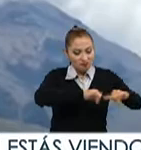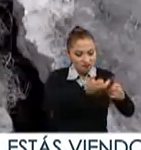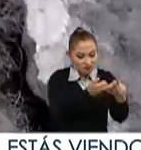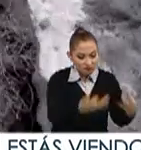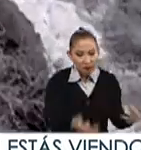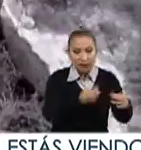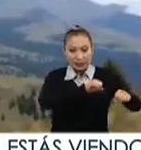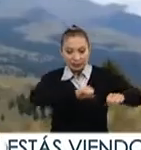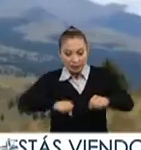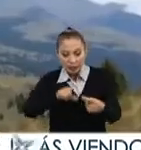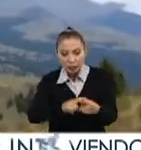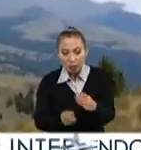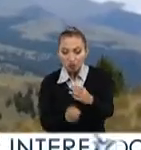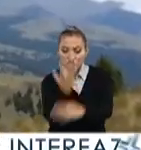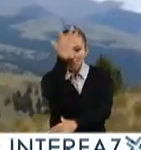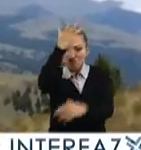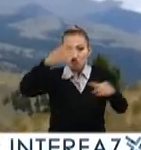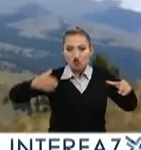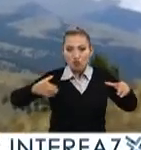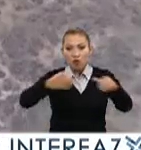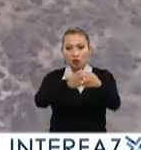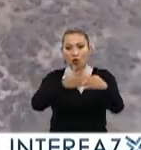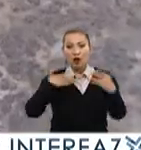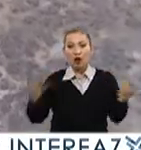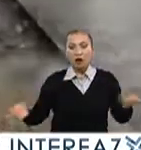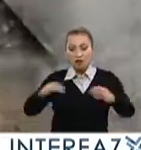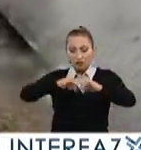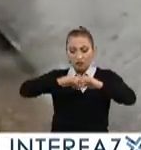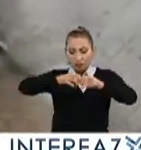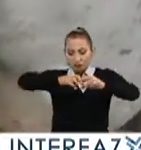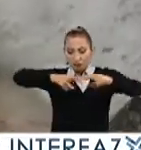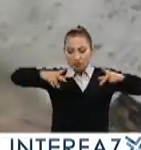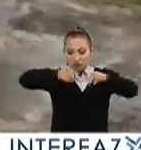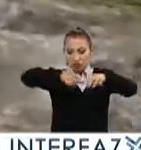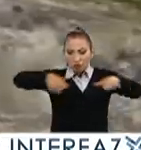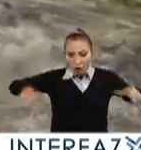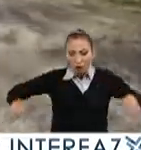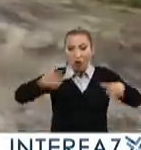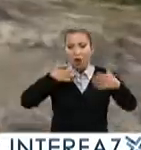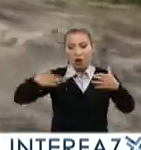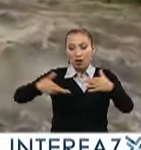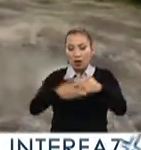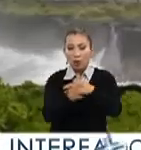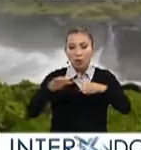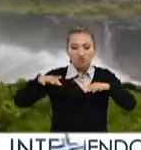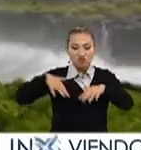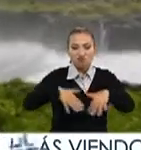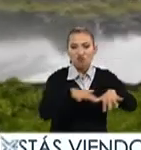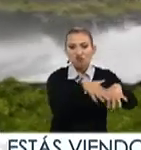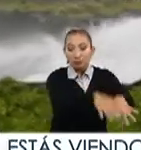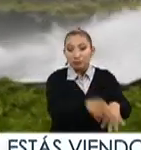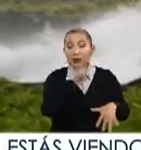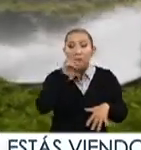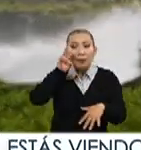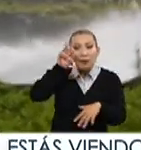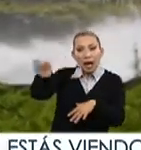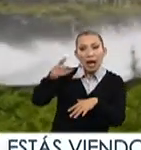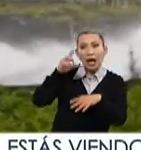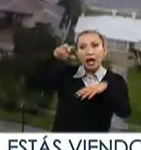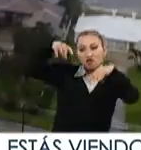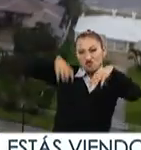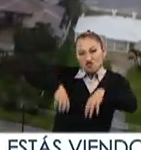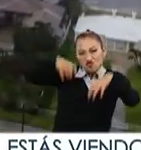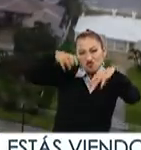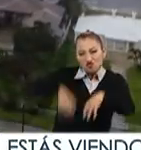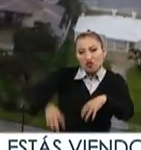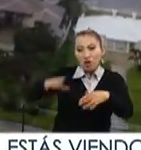geológico como sismos, erupciones volcánicas, fallamientos, deslaves y fracturamientos. También se analizan fenómenos